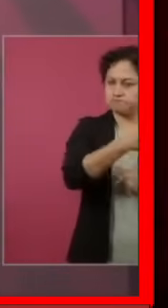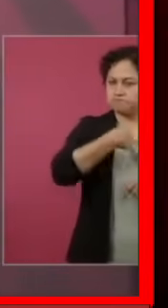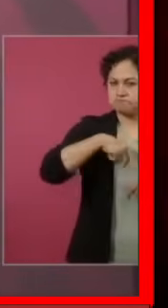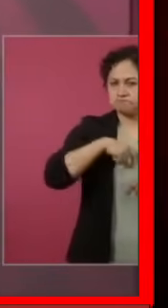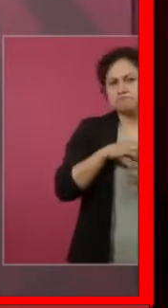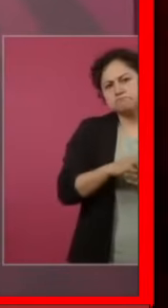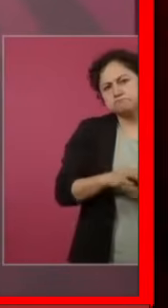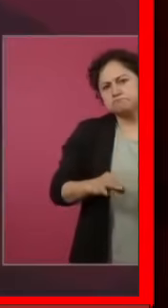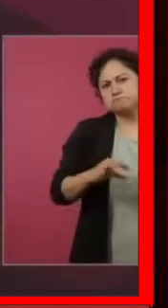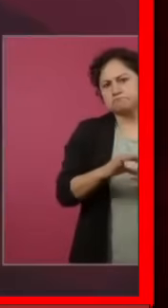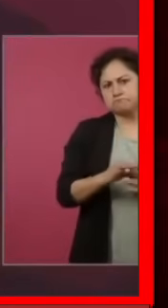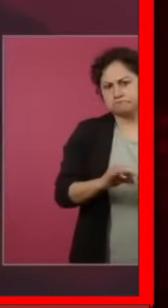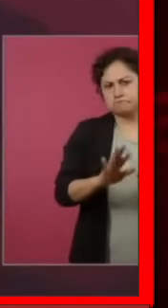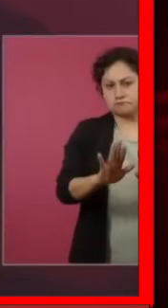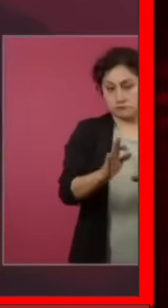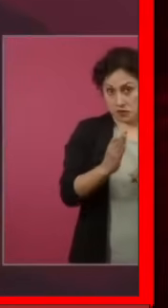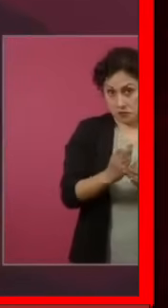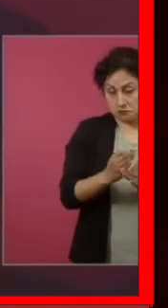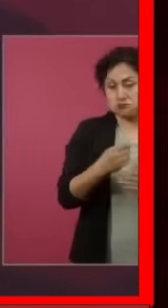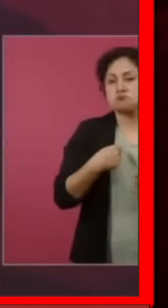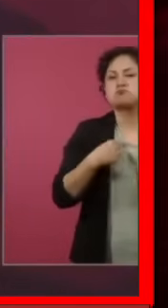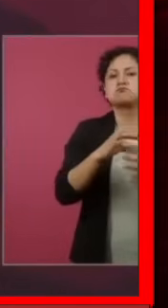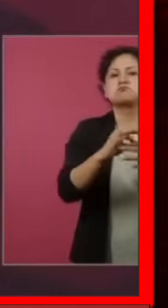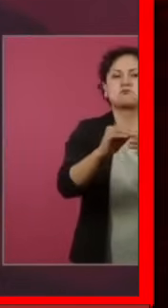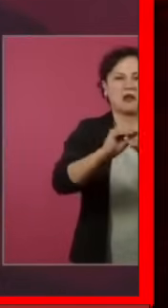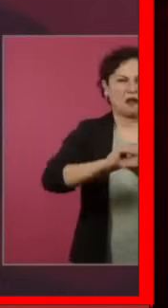Desde ahora hago un paréntesis